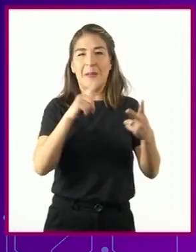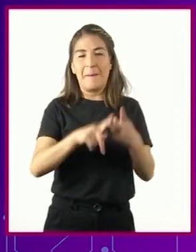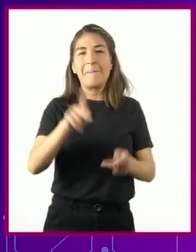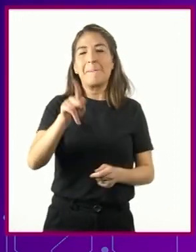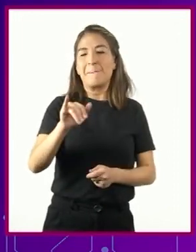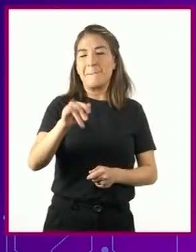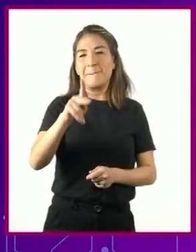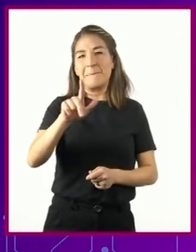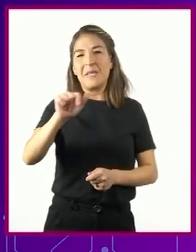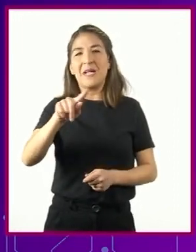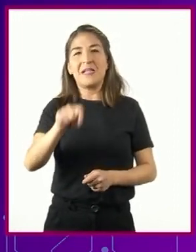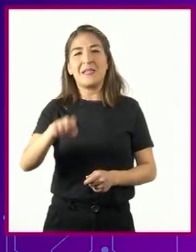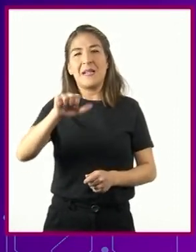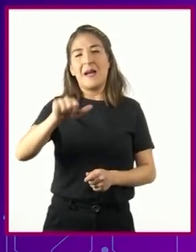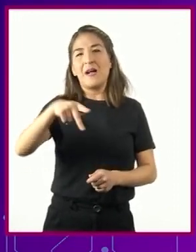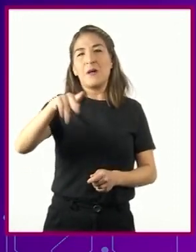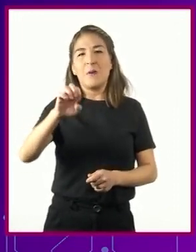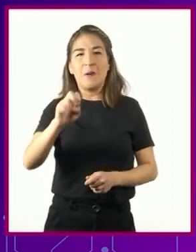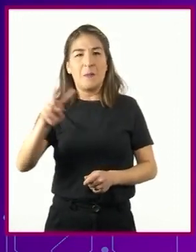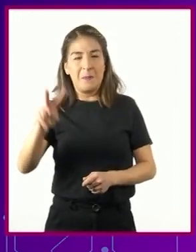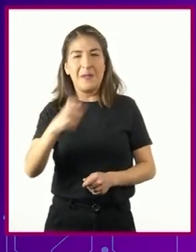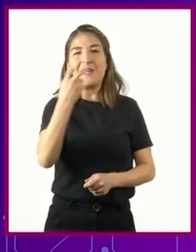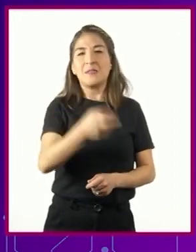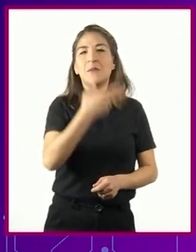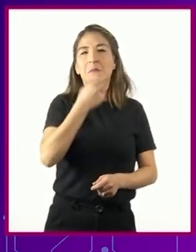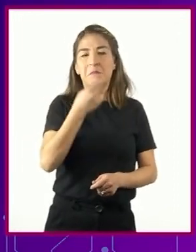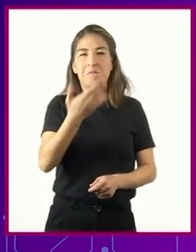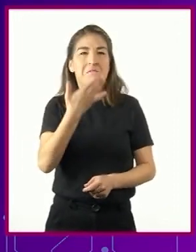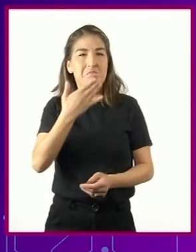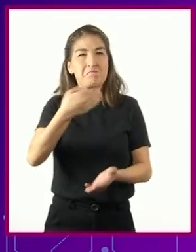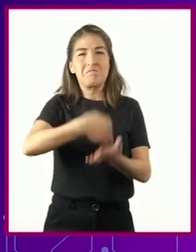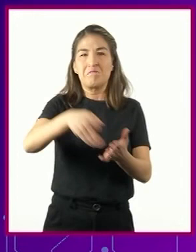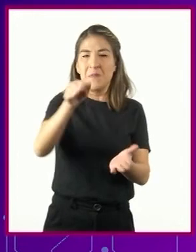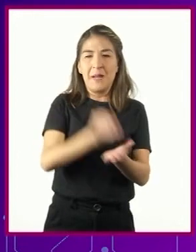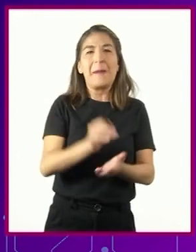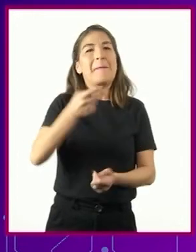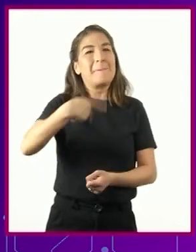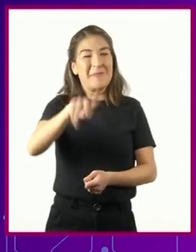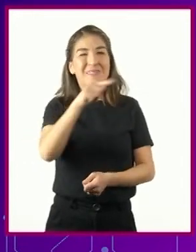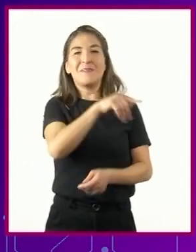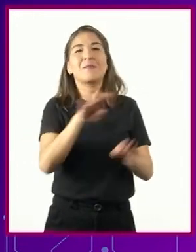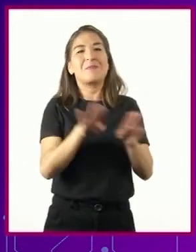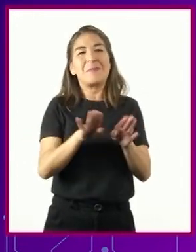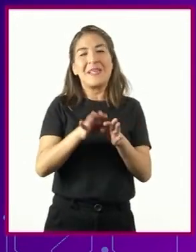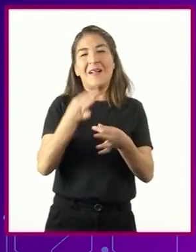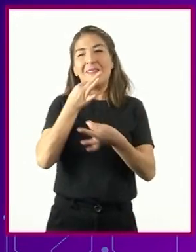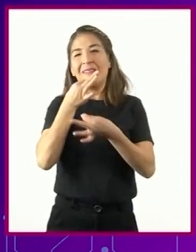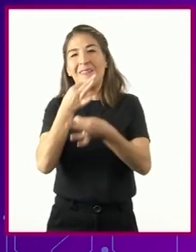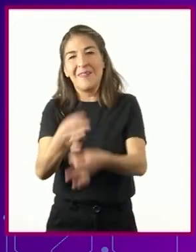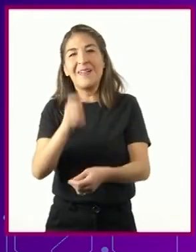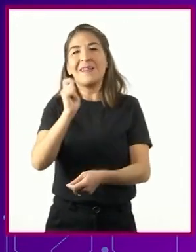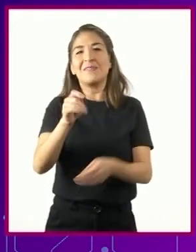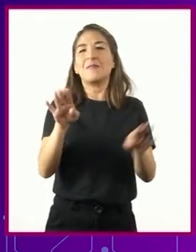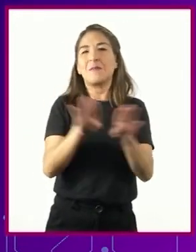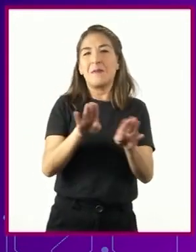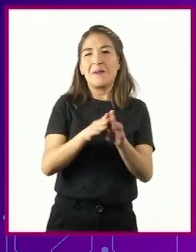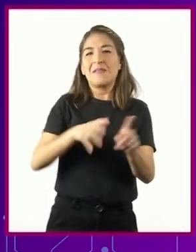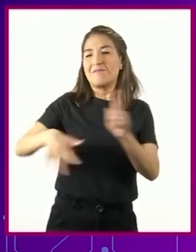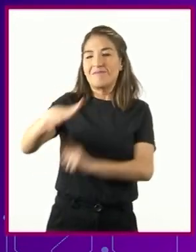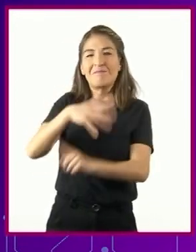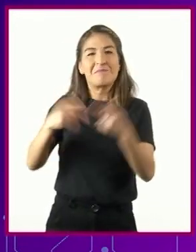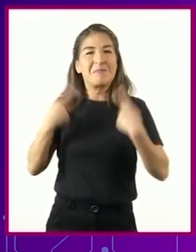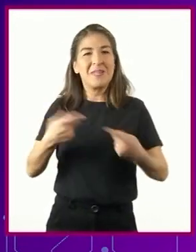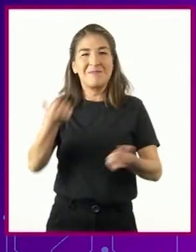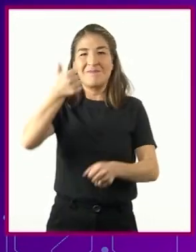Piatakov, hombre sin duda de gran voluntad y dotes, pero que se deja llevar demasiado por el ejercicio de la